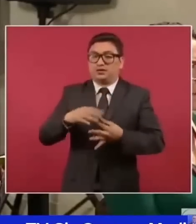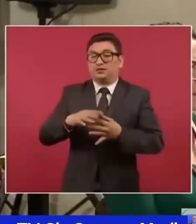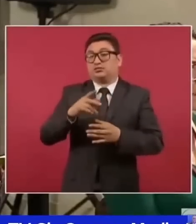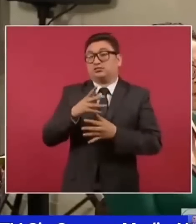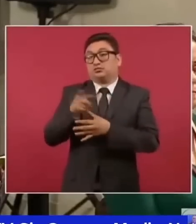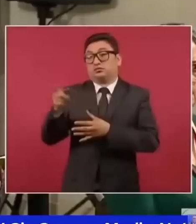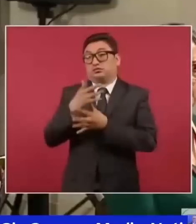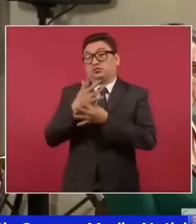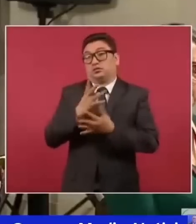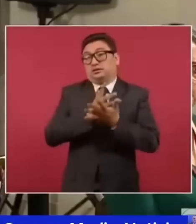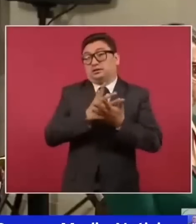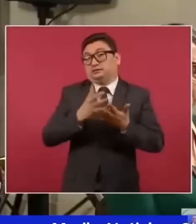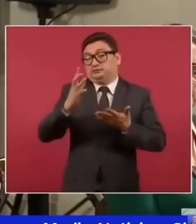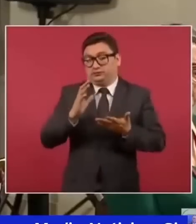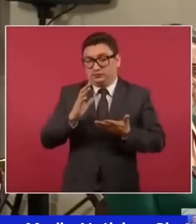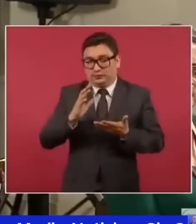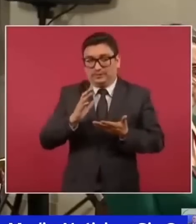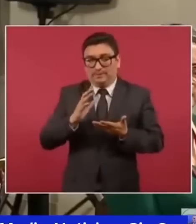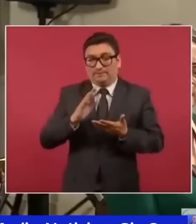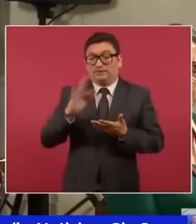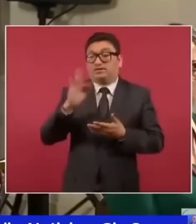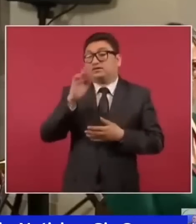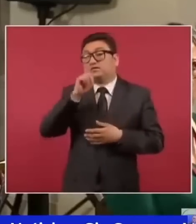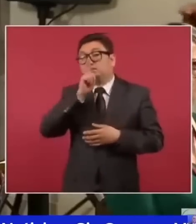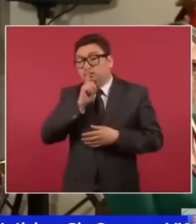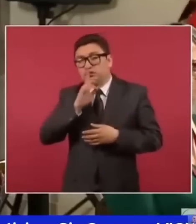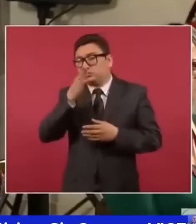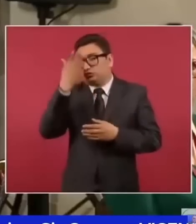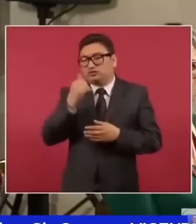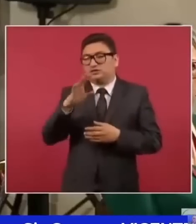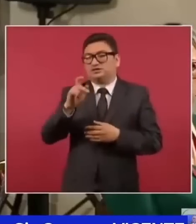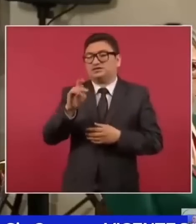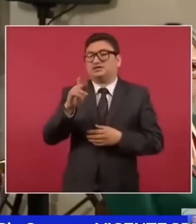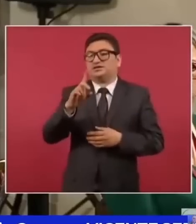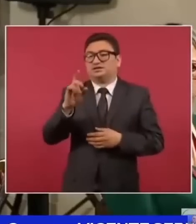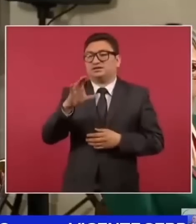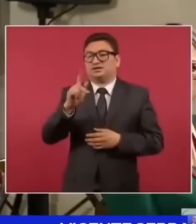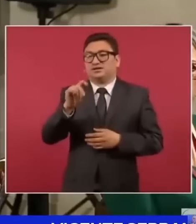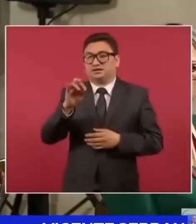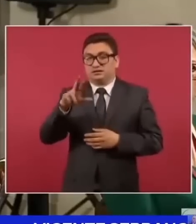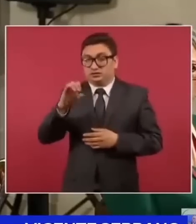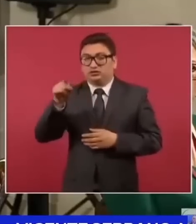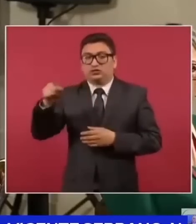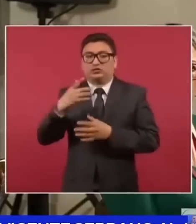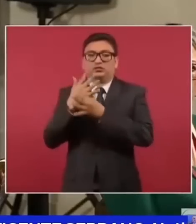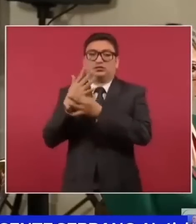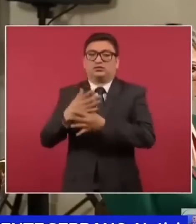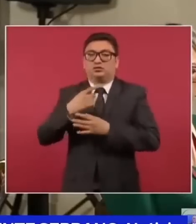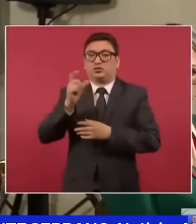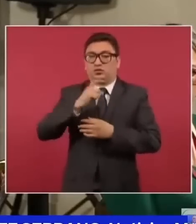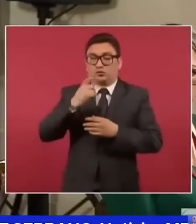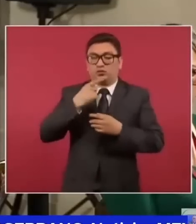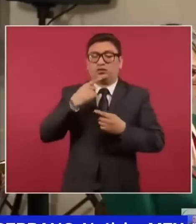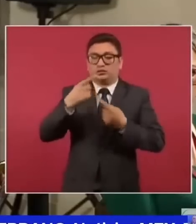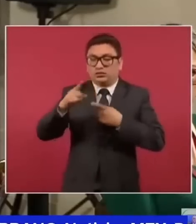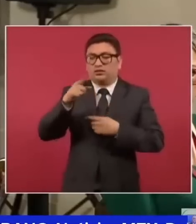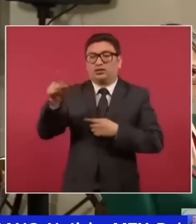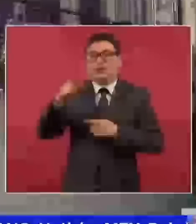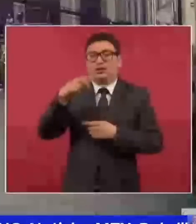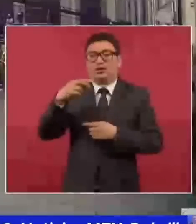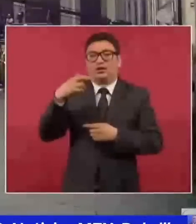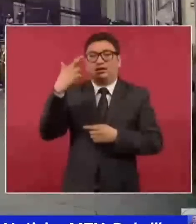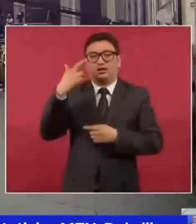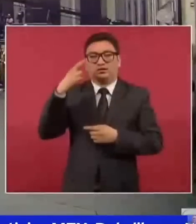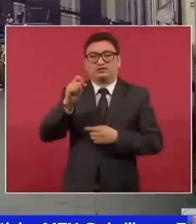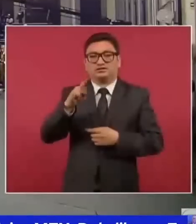por lo menos, si no es mentira, la exageración de César de Castro con su contrainterrogatorio al rey Zambada.